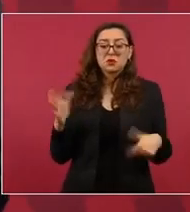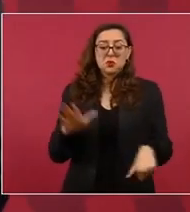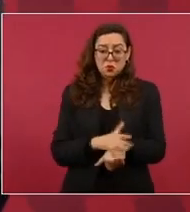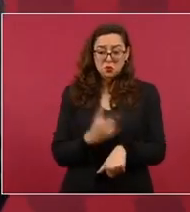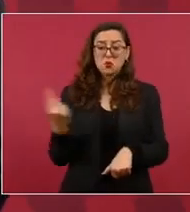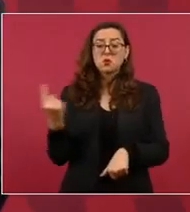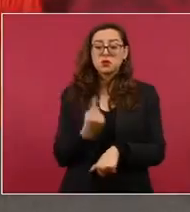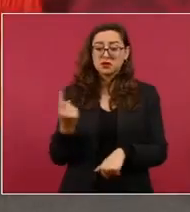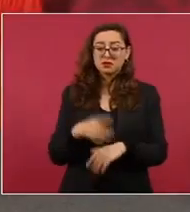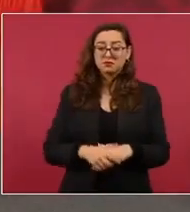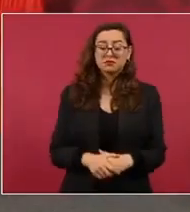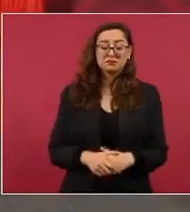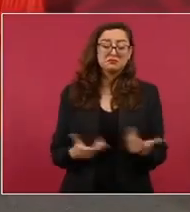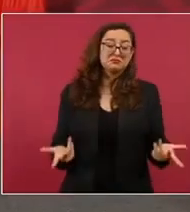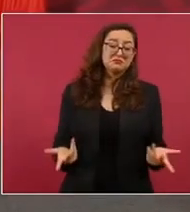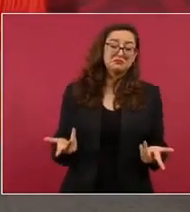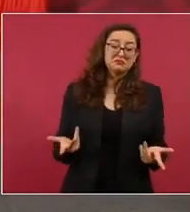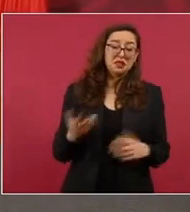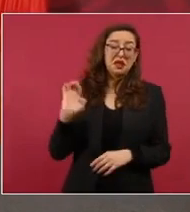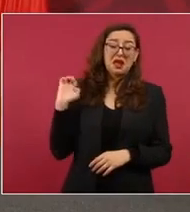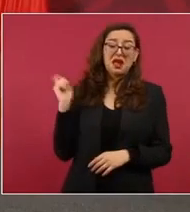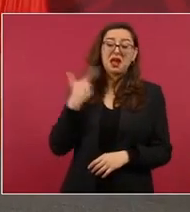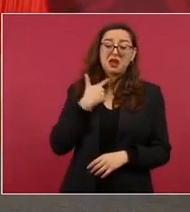de 20, 30 años,